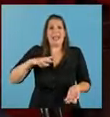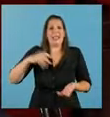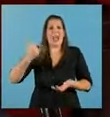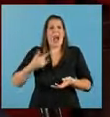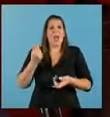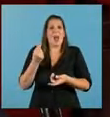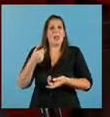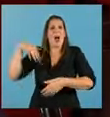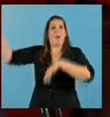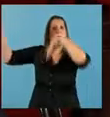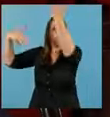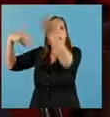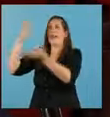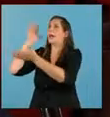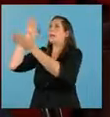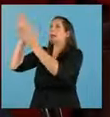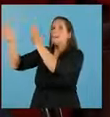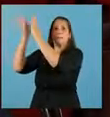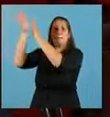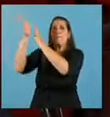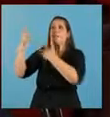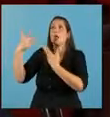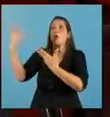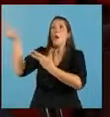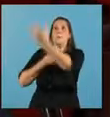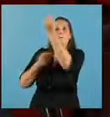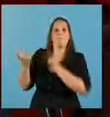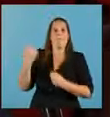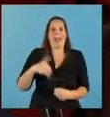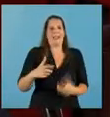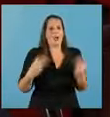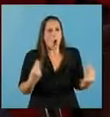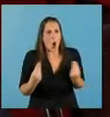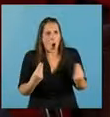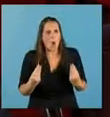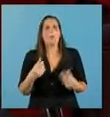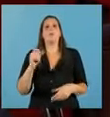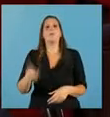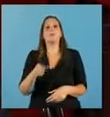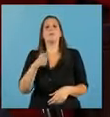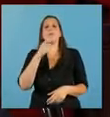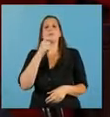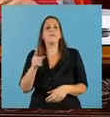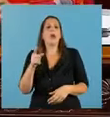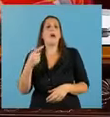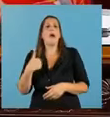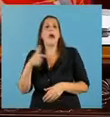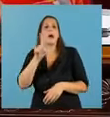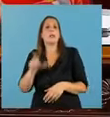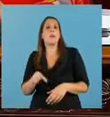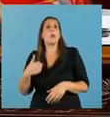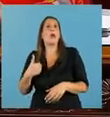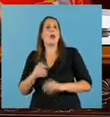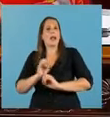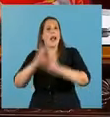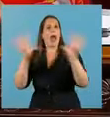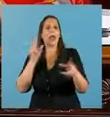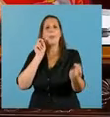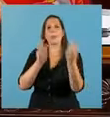fines productivos? ¿Cómo afianzar instituciones republicanas más transparentes y socialmente